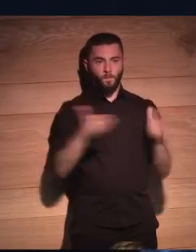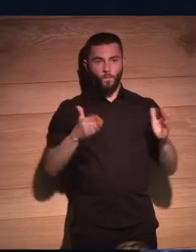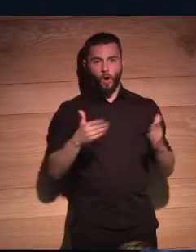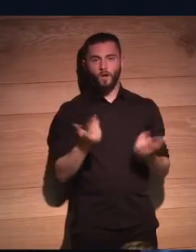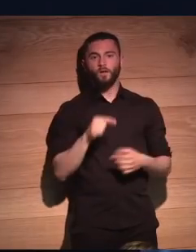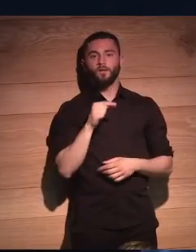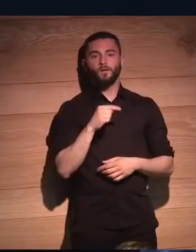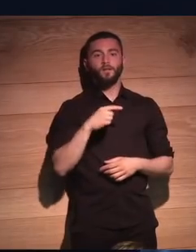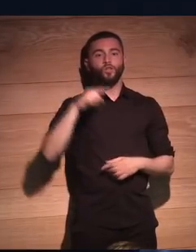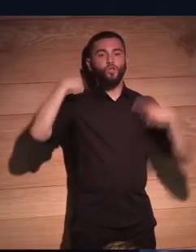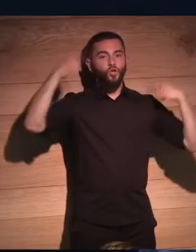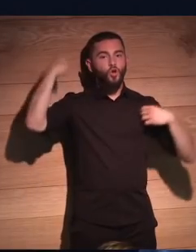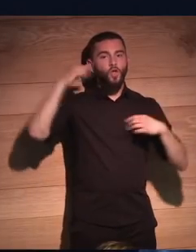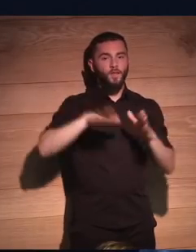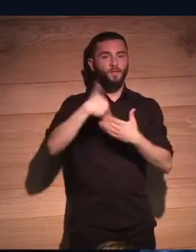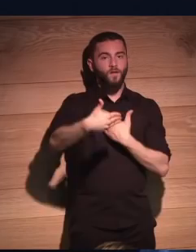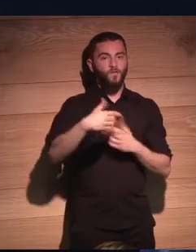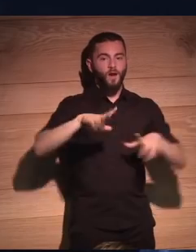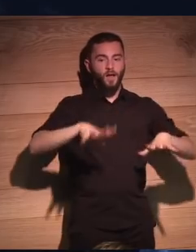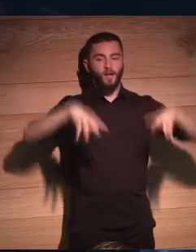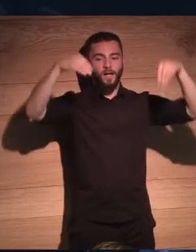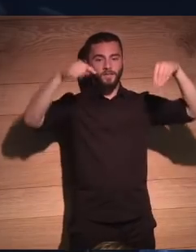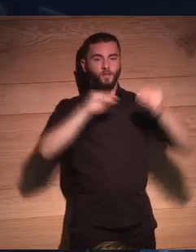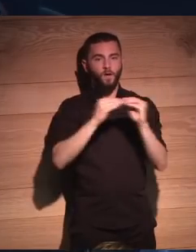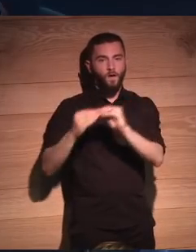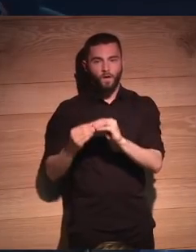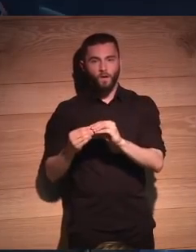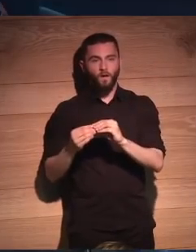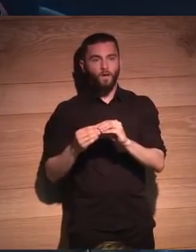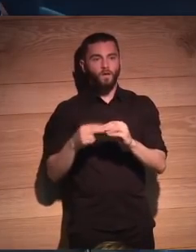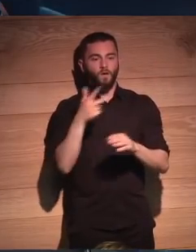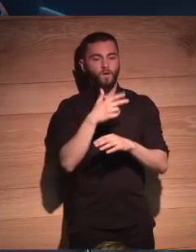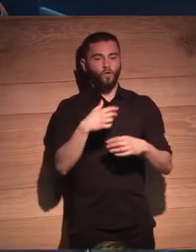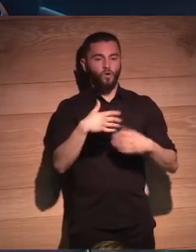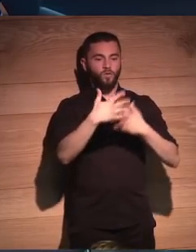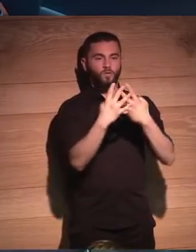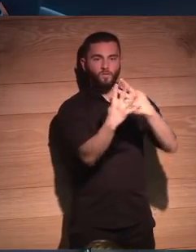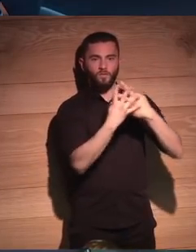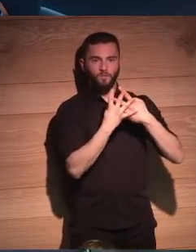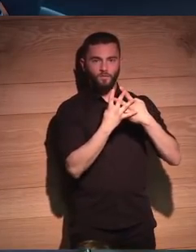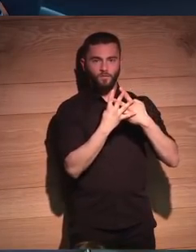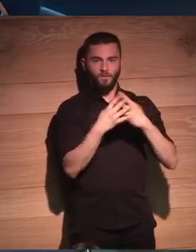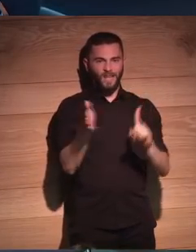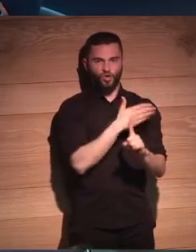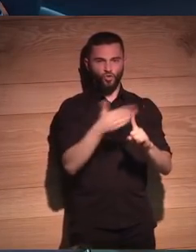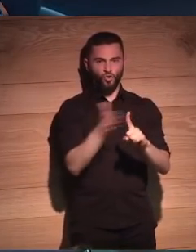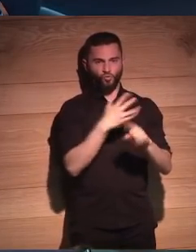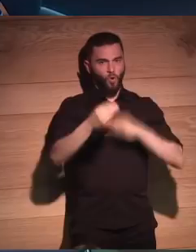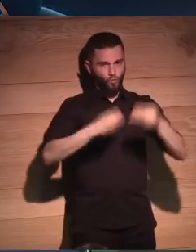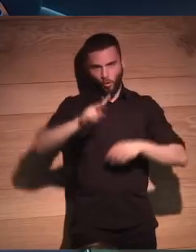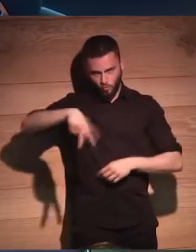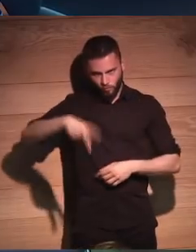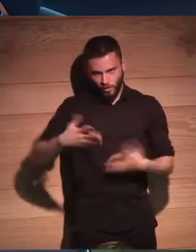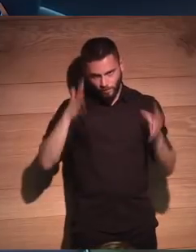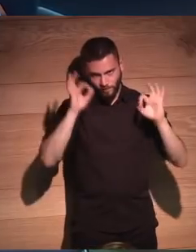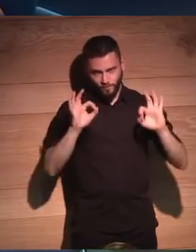las afueras de Londres un castillo gótico en Strawberry Hill, con cámara de torturas incluida, que no utilizó nunca, por supuesto, pero